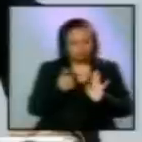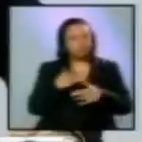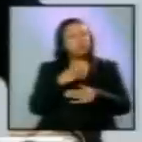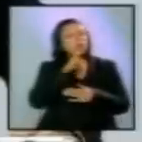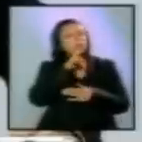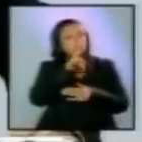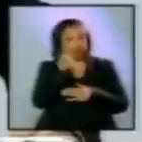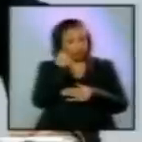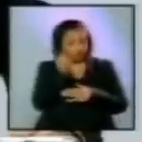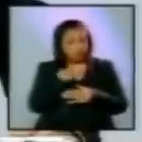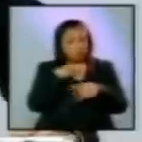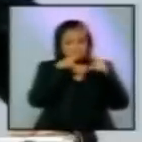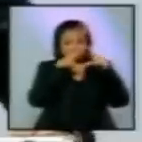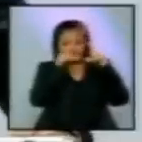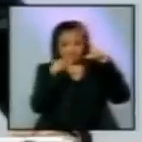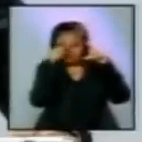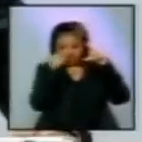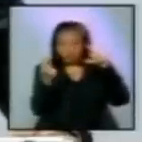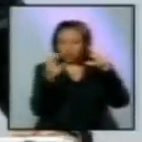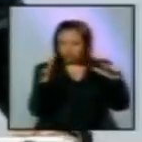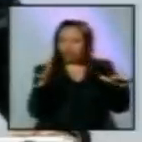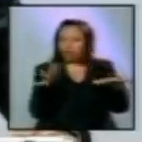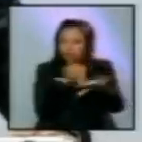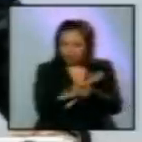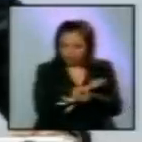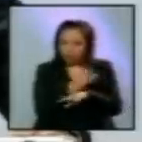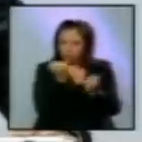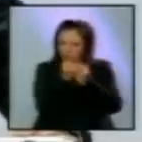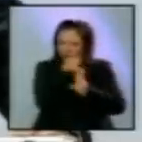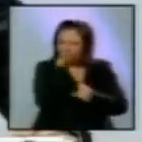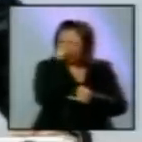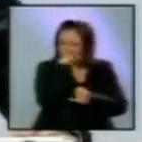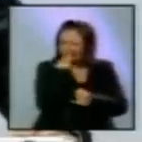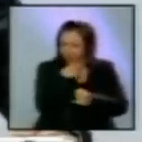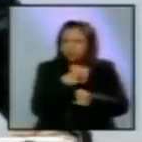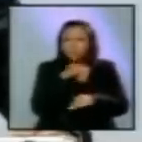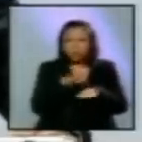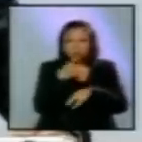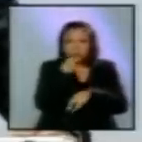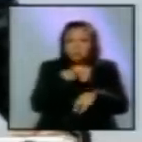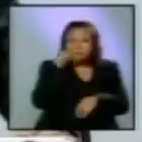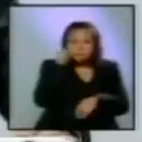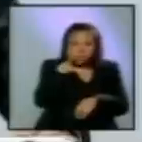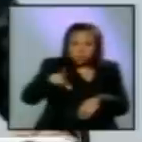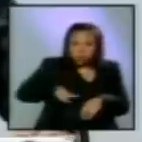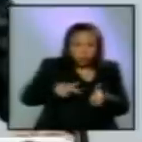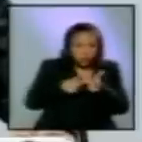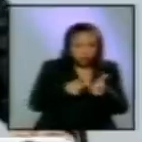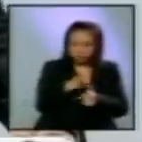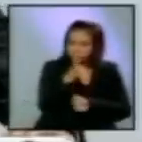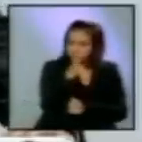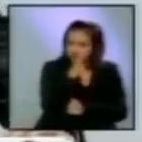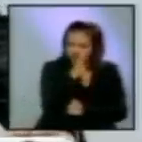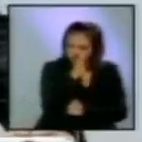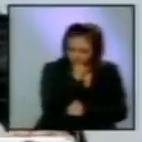México, como usted lo postula, tiene que ser diferente y por eso, insisto, no pueden seguir gobernando los mismos. Y a